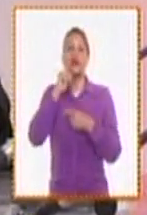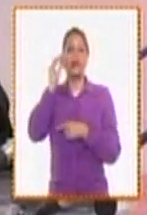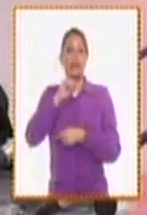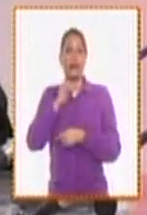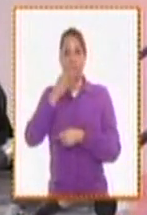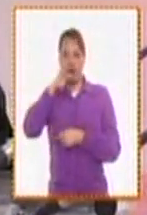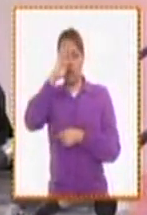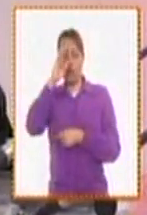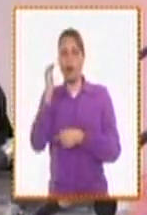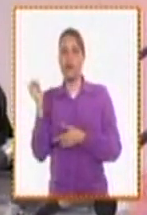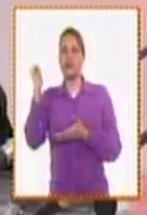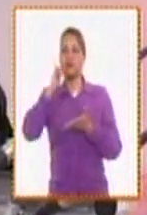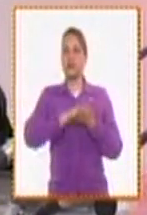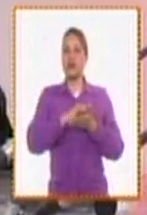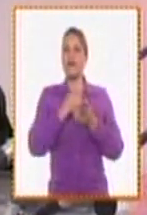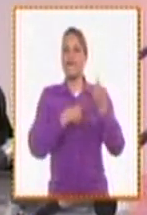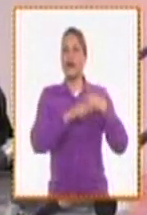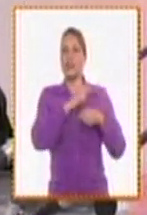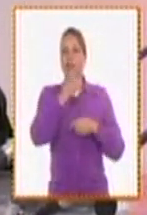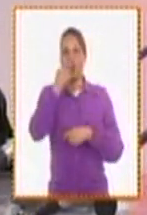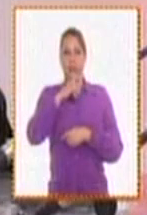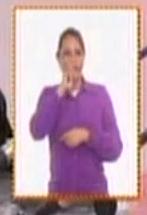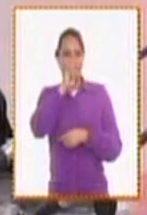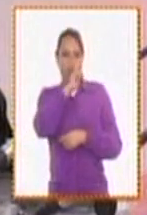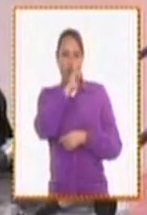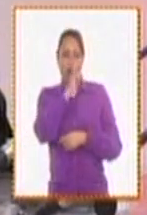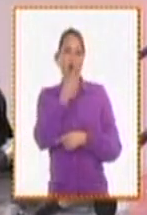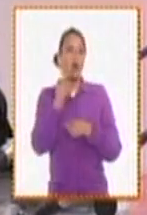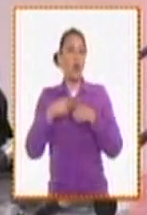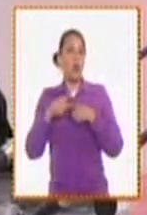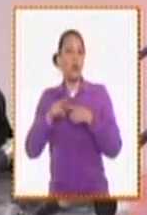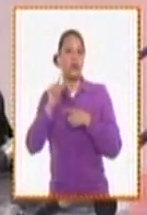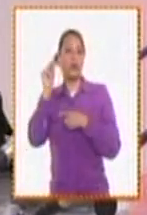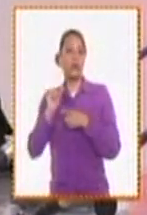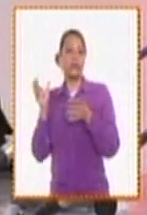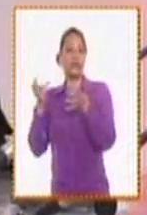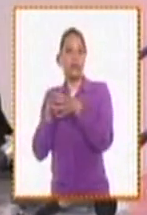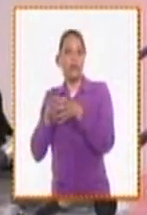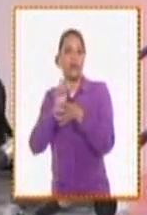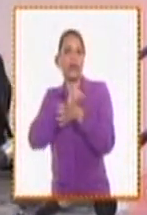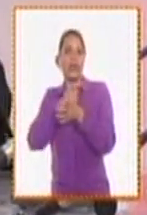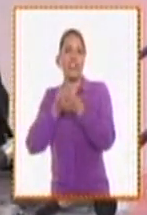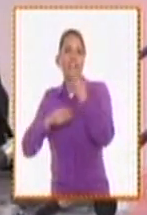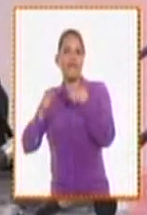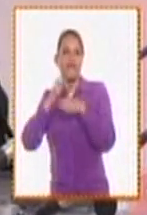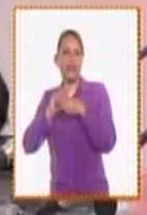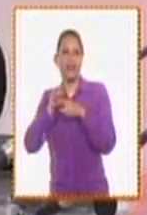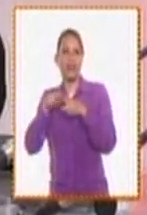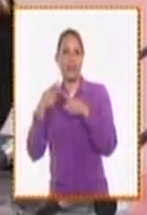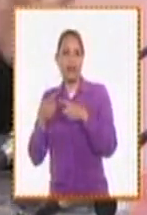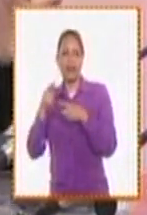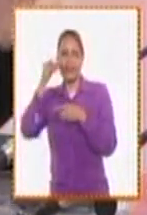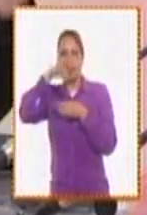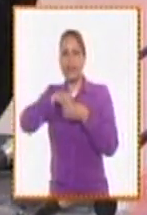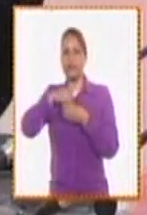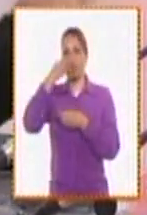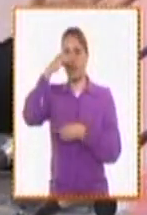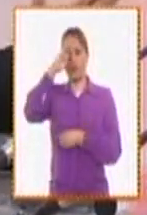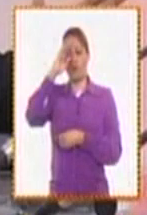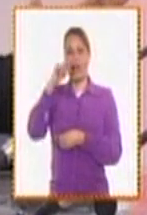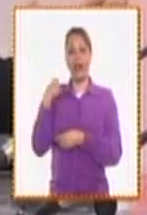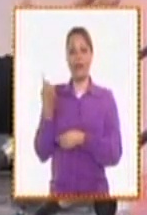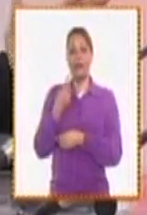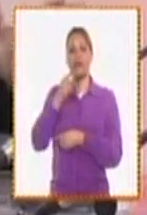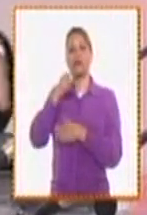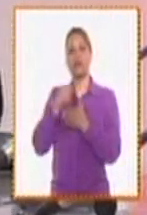país. Hay gente que quiere hacer del negocio de la droga pues una presencia en Cuba. A eso se